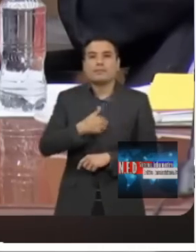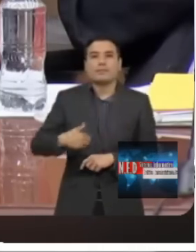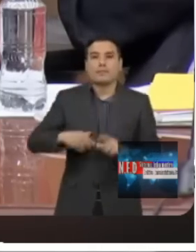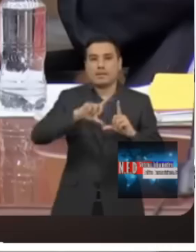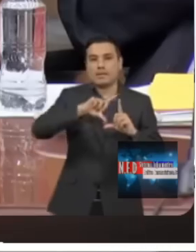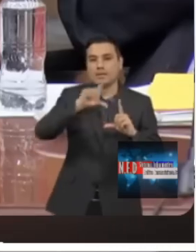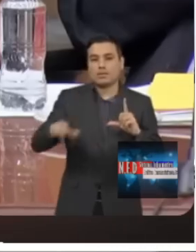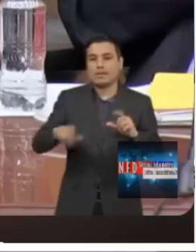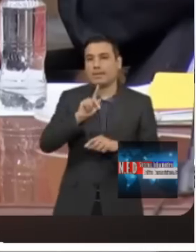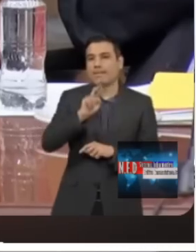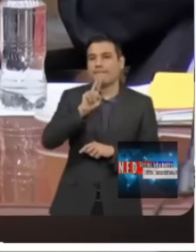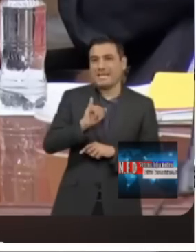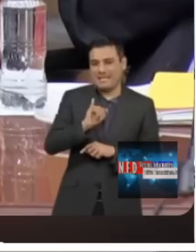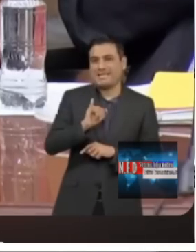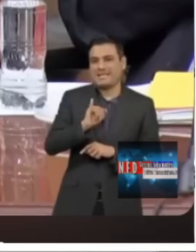le podía descontar.